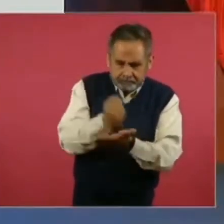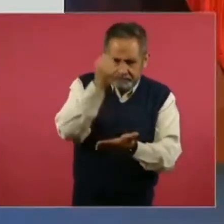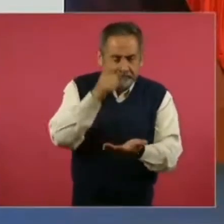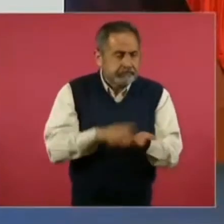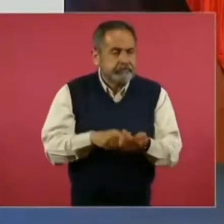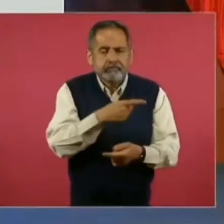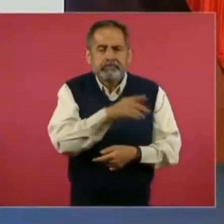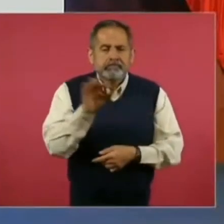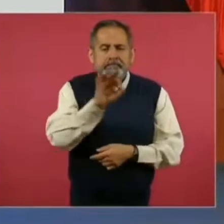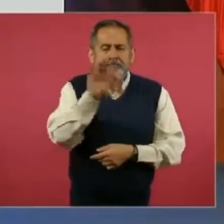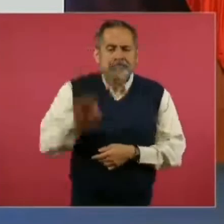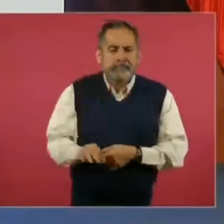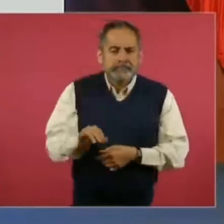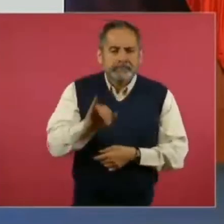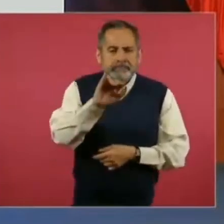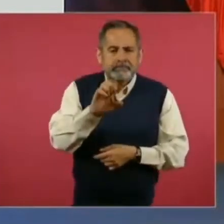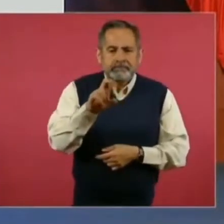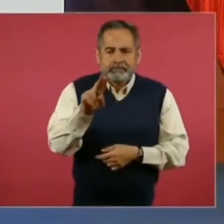tasa única y esto